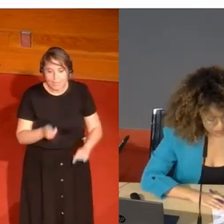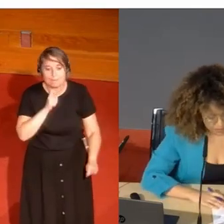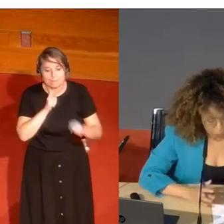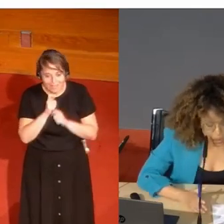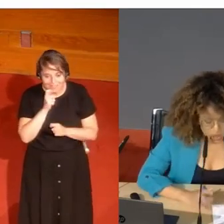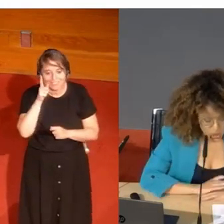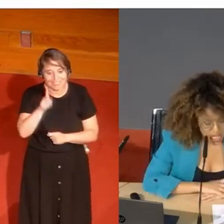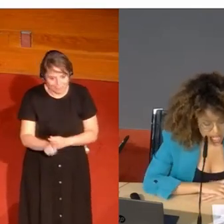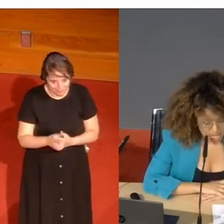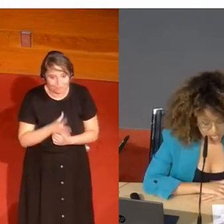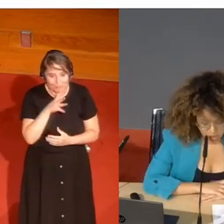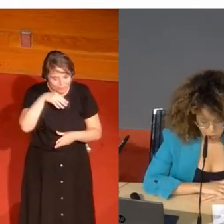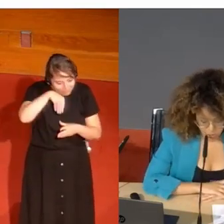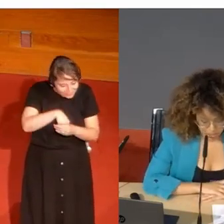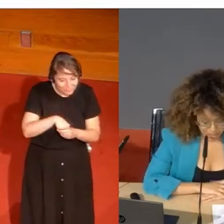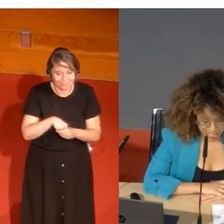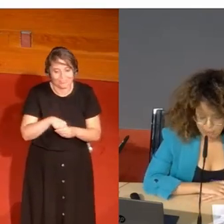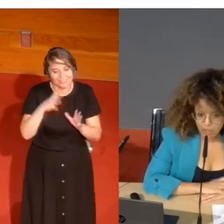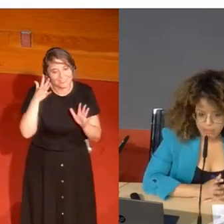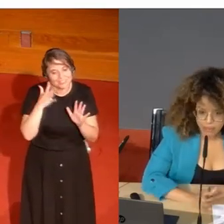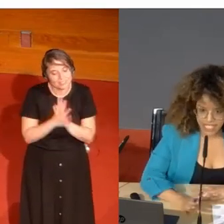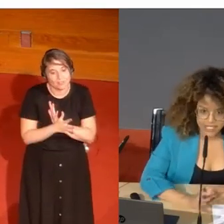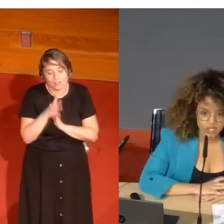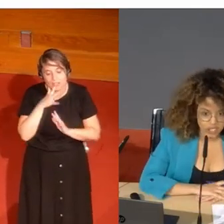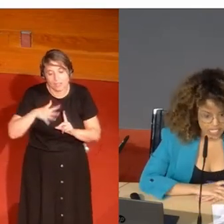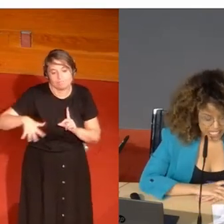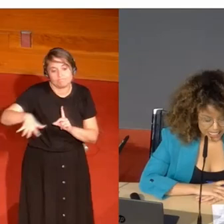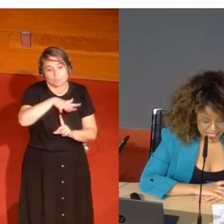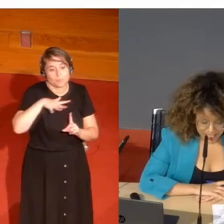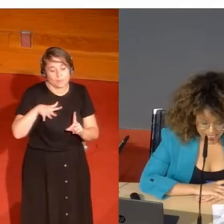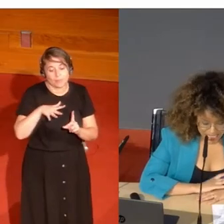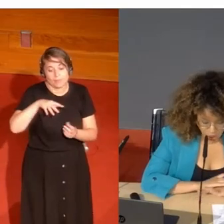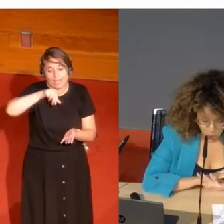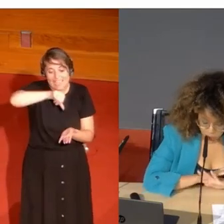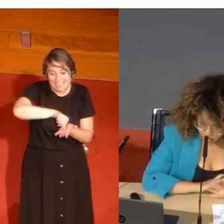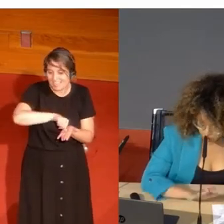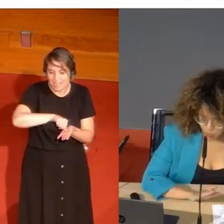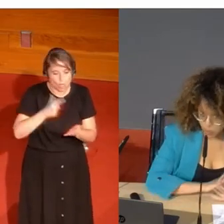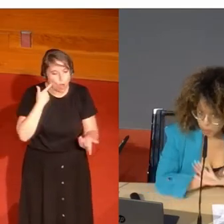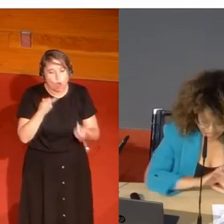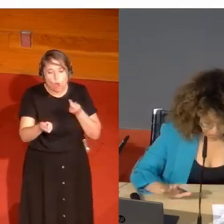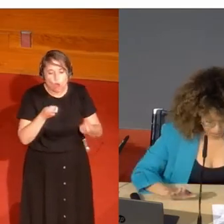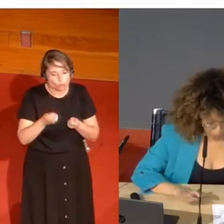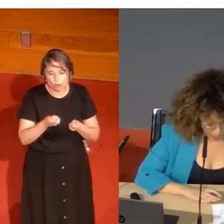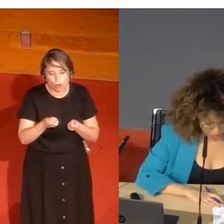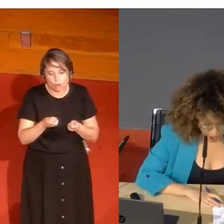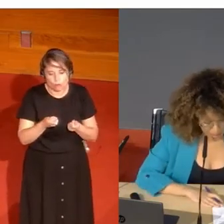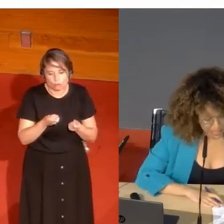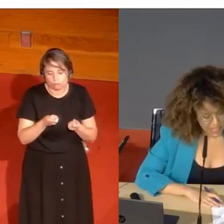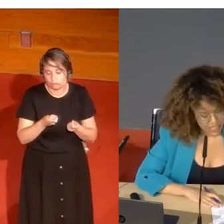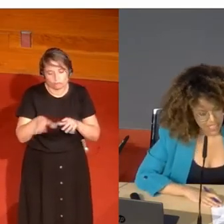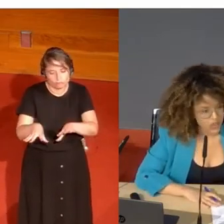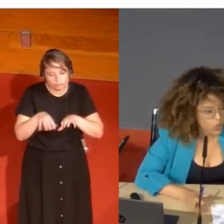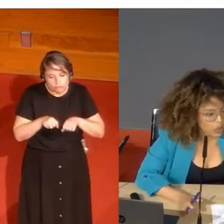también por eso es un eh el panorama mediático en Irán está controlado completamente por el